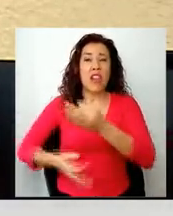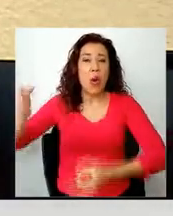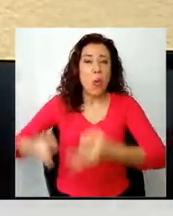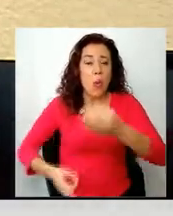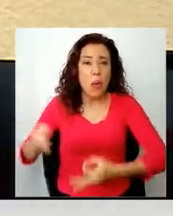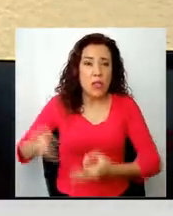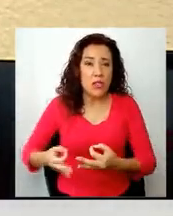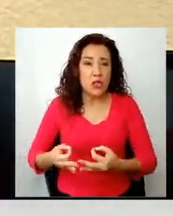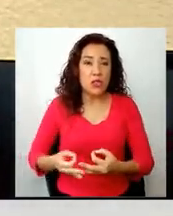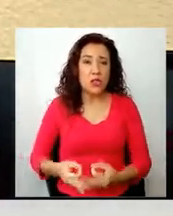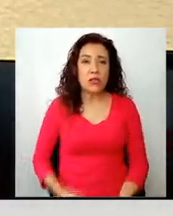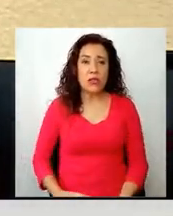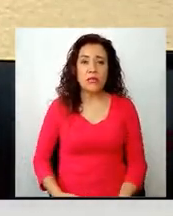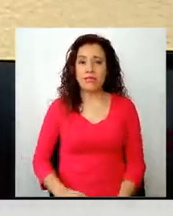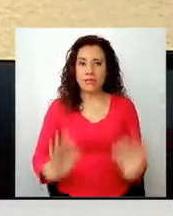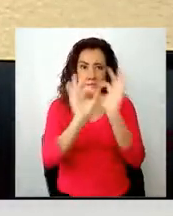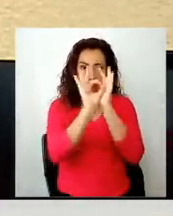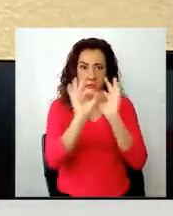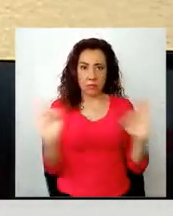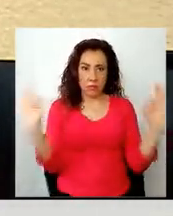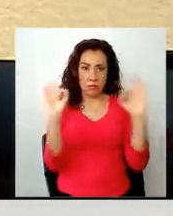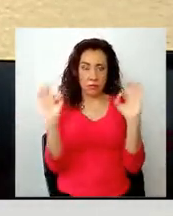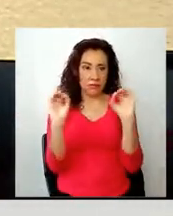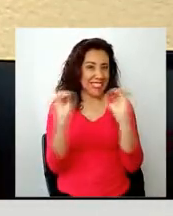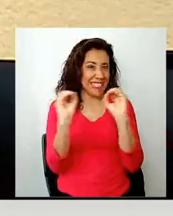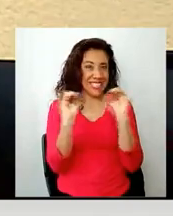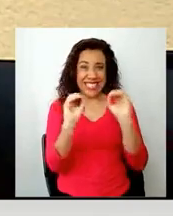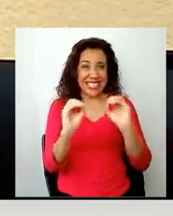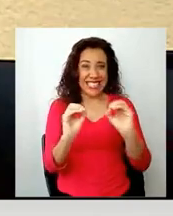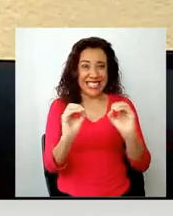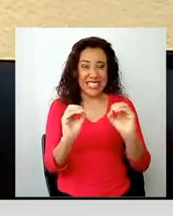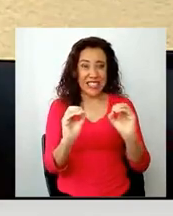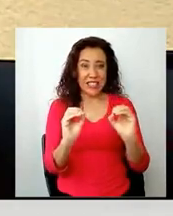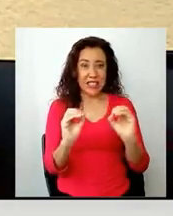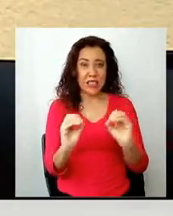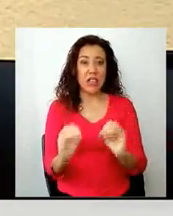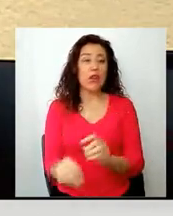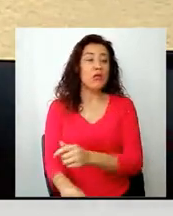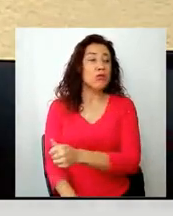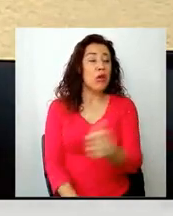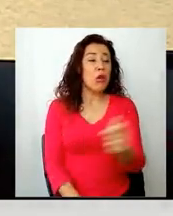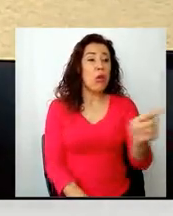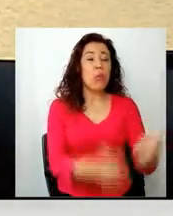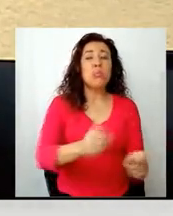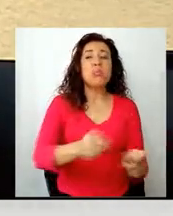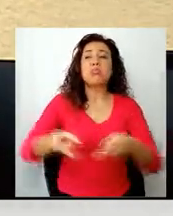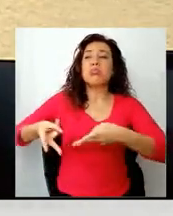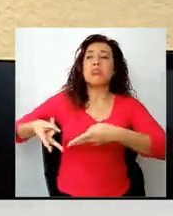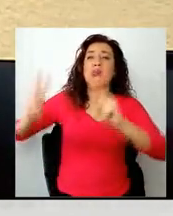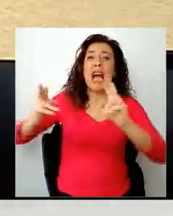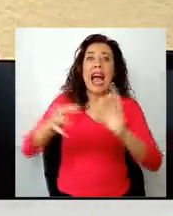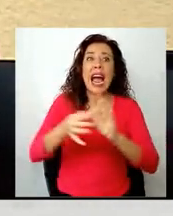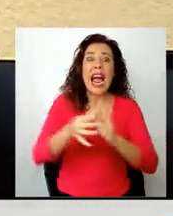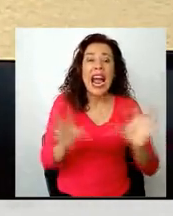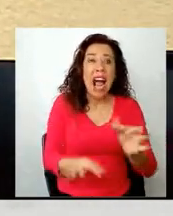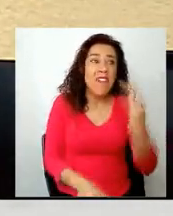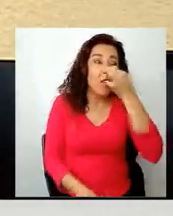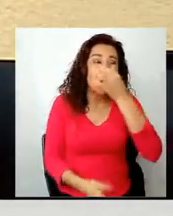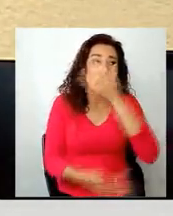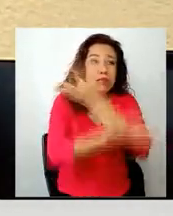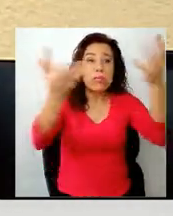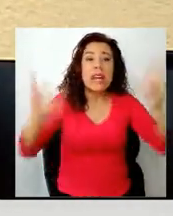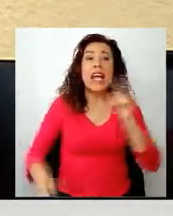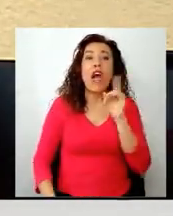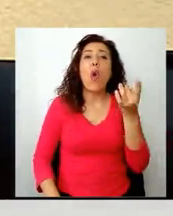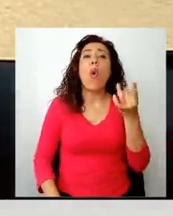nadie presidente nadie todos ampararon ese grave hecho de contaminación Quién fue el único en aquella